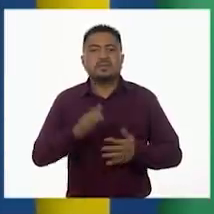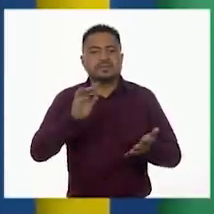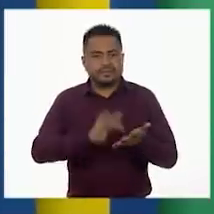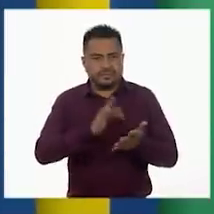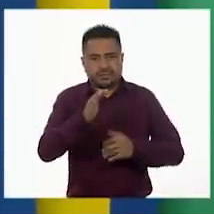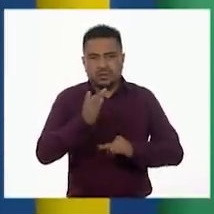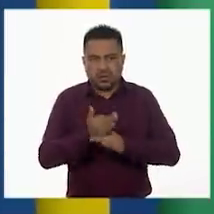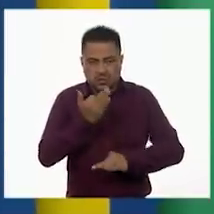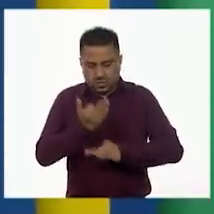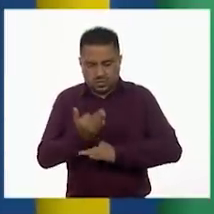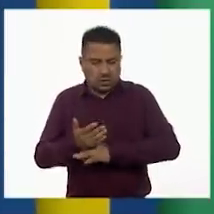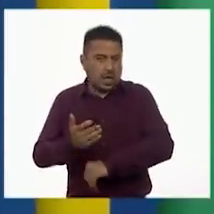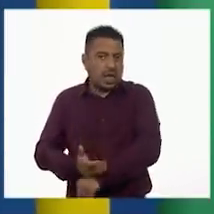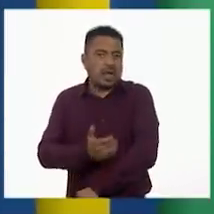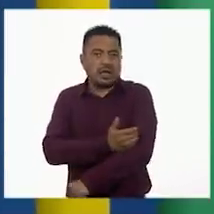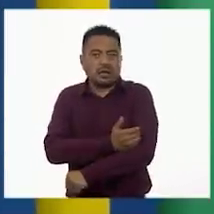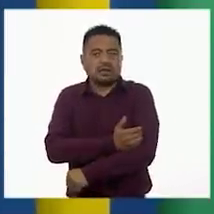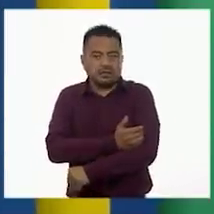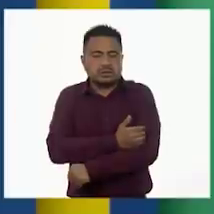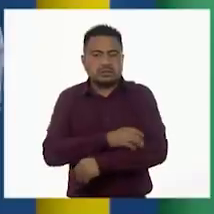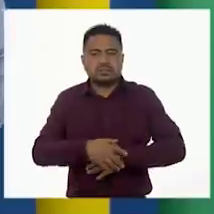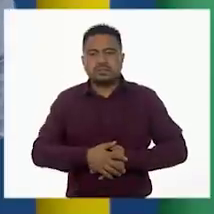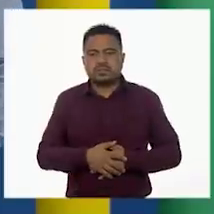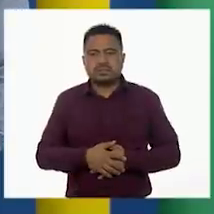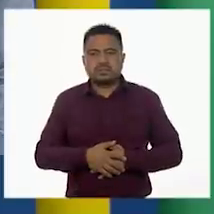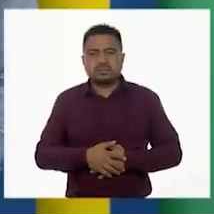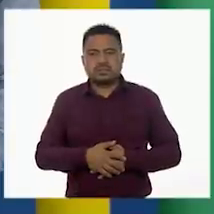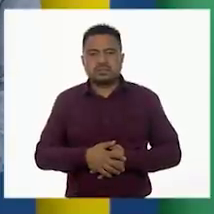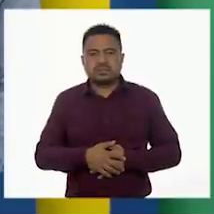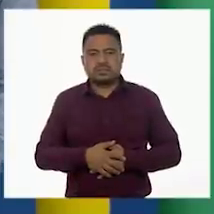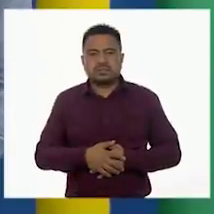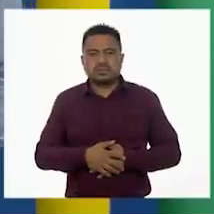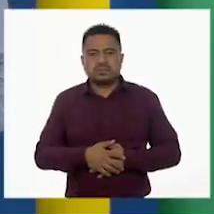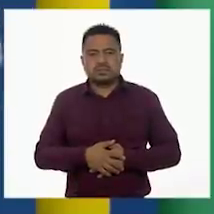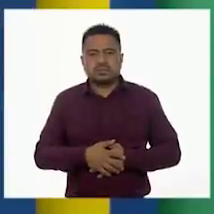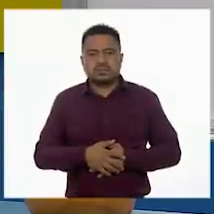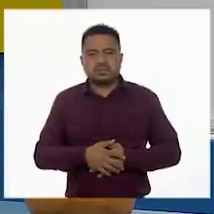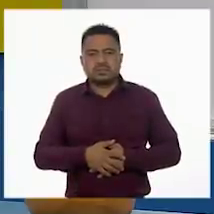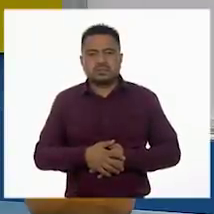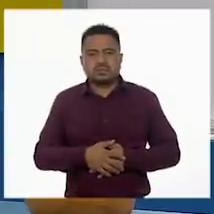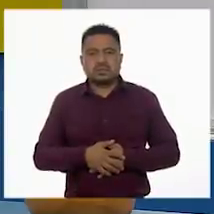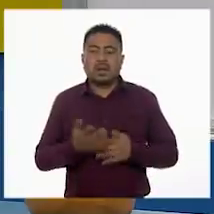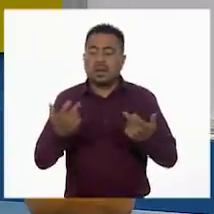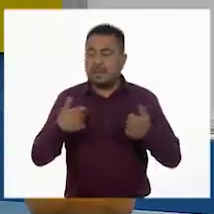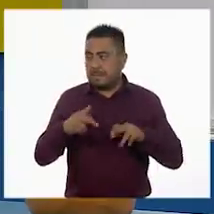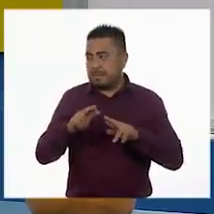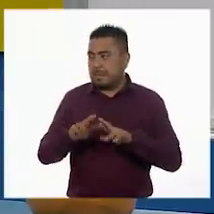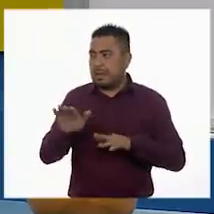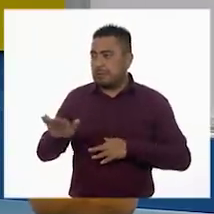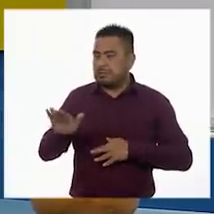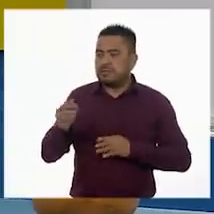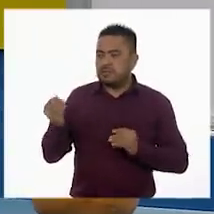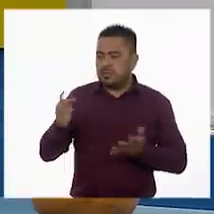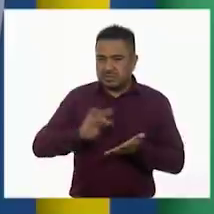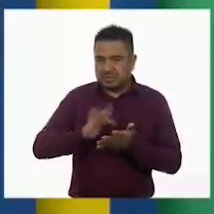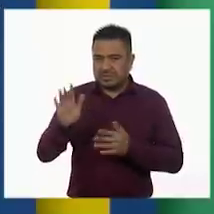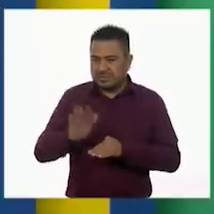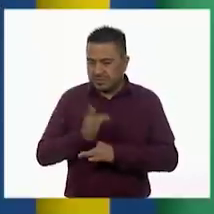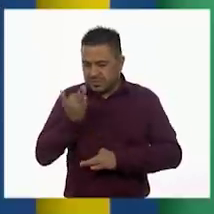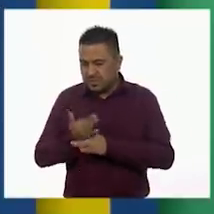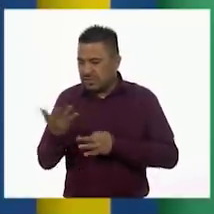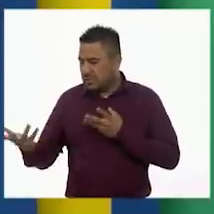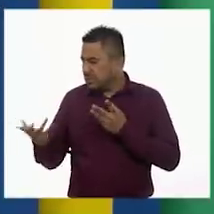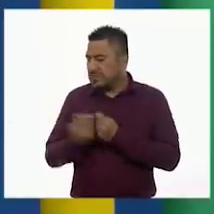Gracias por acompañarnos. Lio Chanchocore y Toma Huevechivo. Maestro Rosario, muchísimas gracias por haber